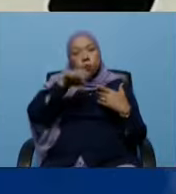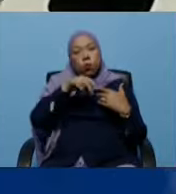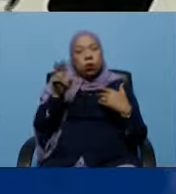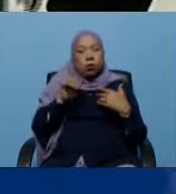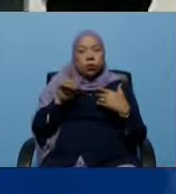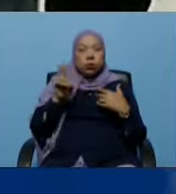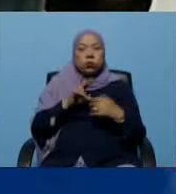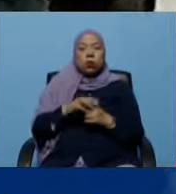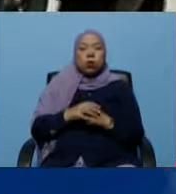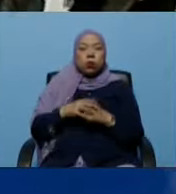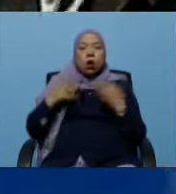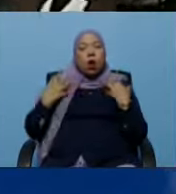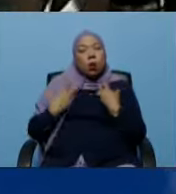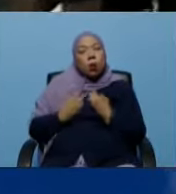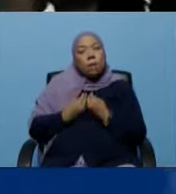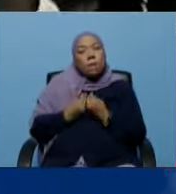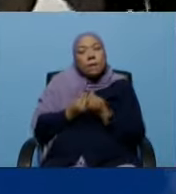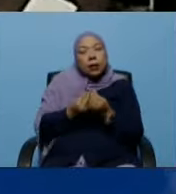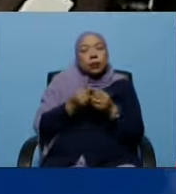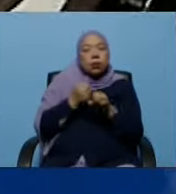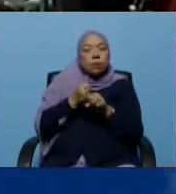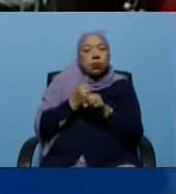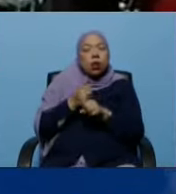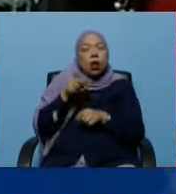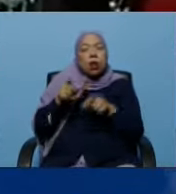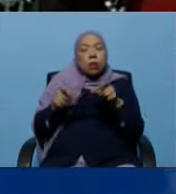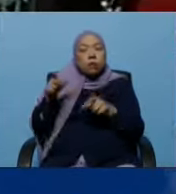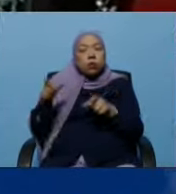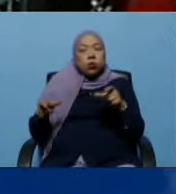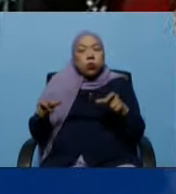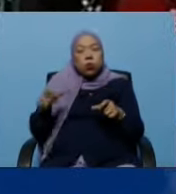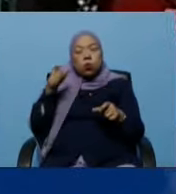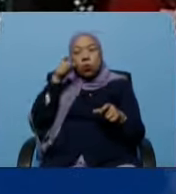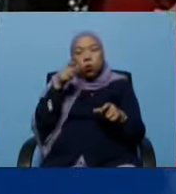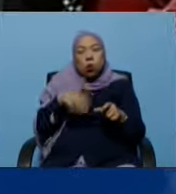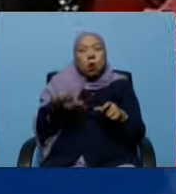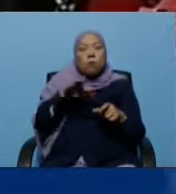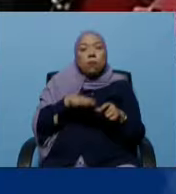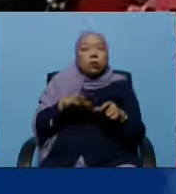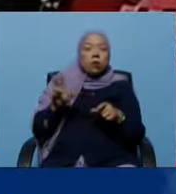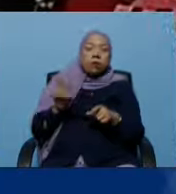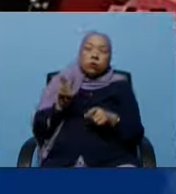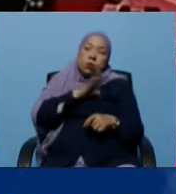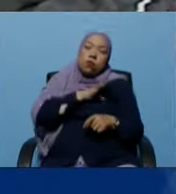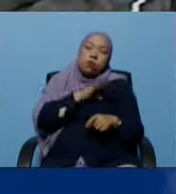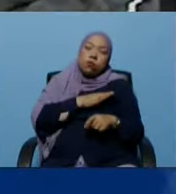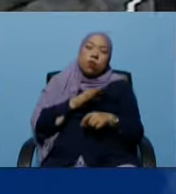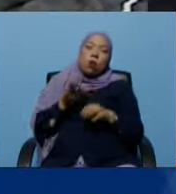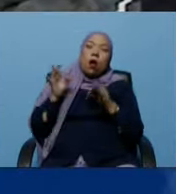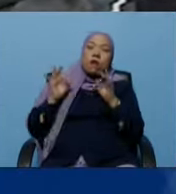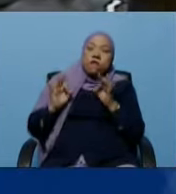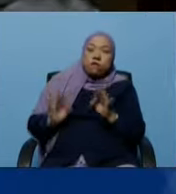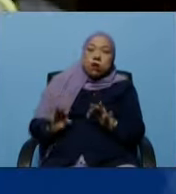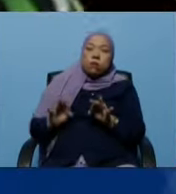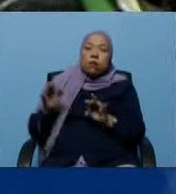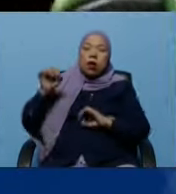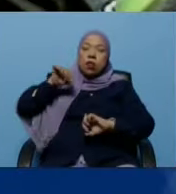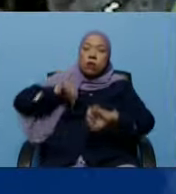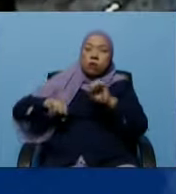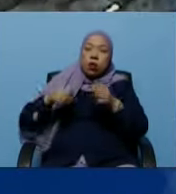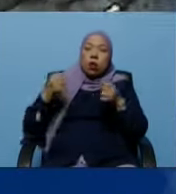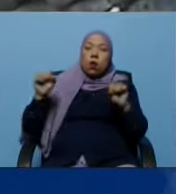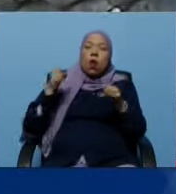país. En compañía de toda nuestra clase obrera de los puertos venezolanos, nos encontramos firmes, dispuestos